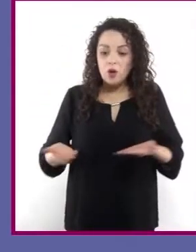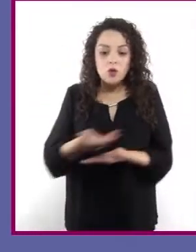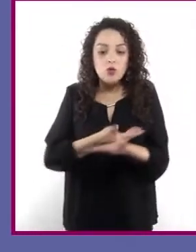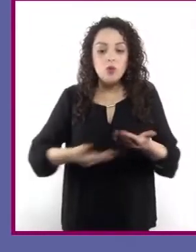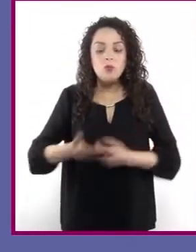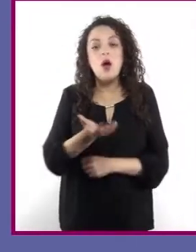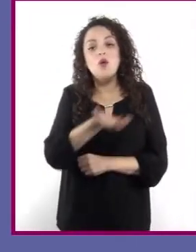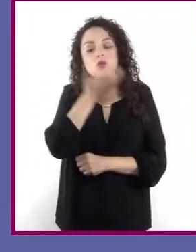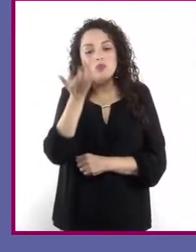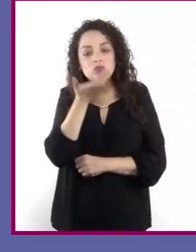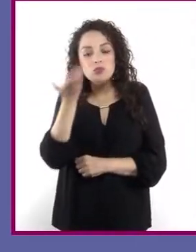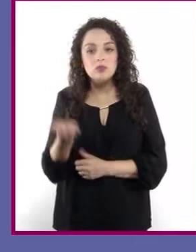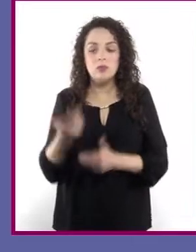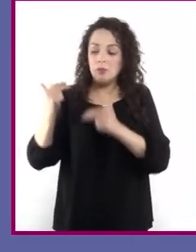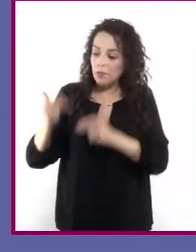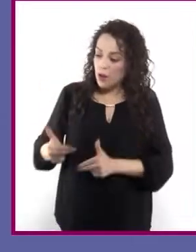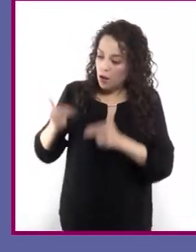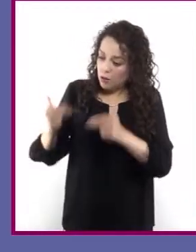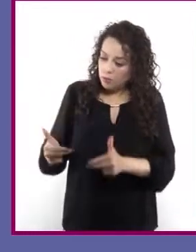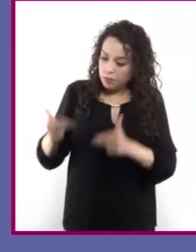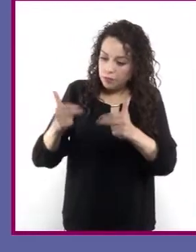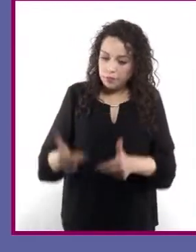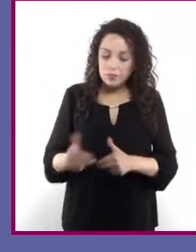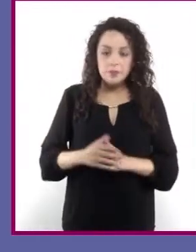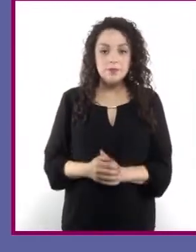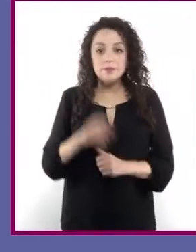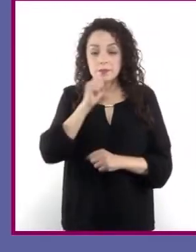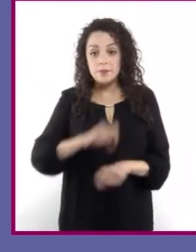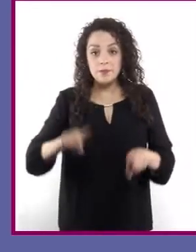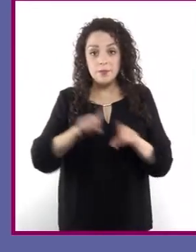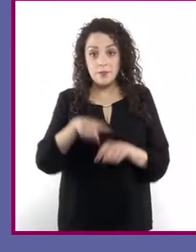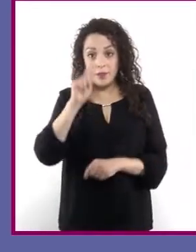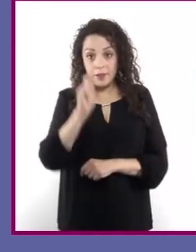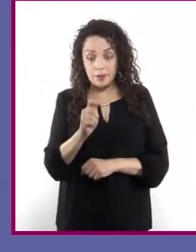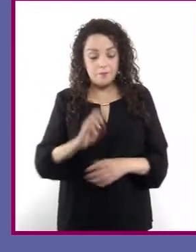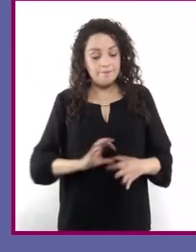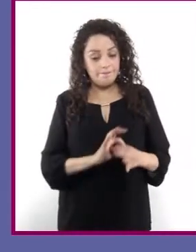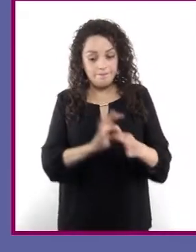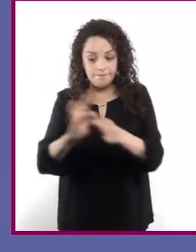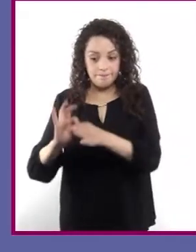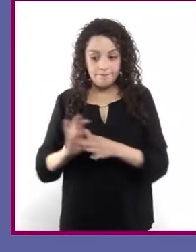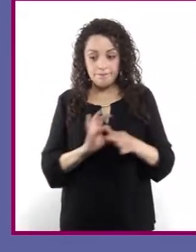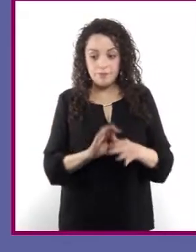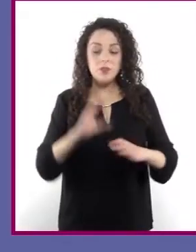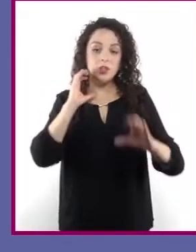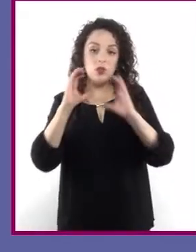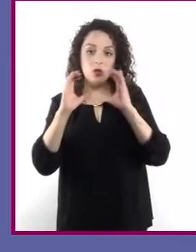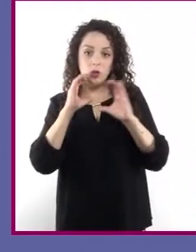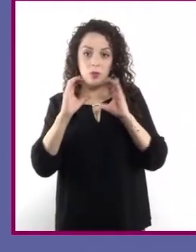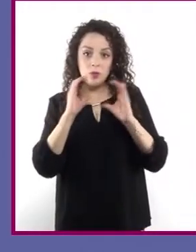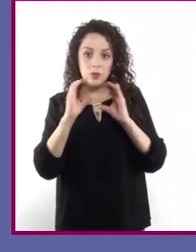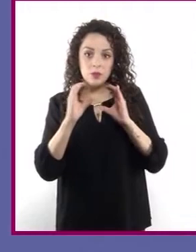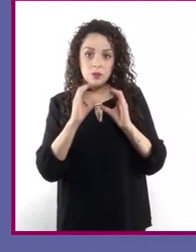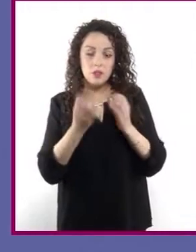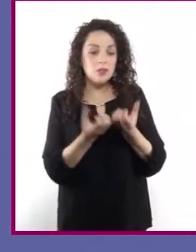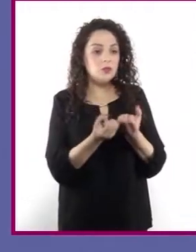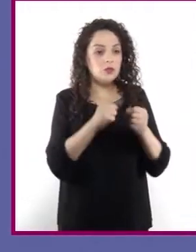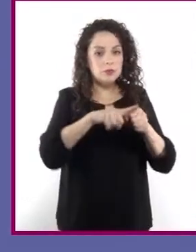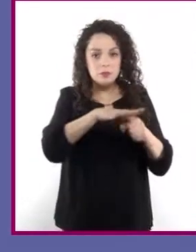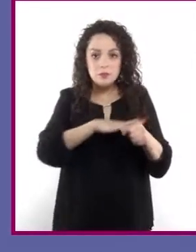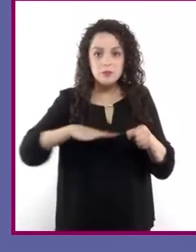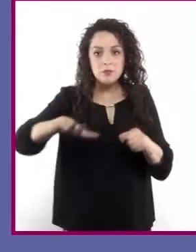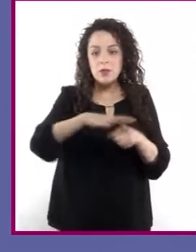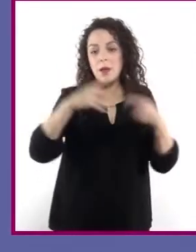costumbres y tradiciones. Es también un lazo de socialización y comunicación entre las familias y las personas que habitan